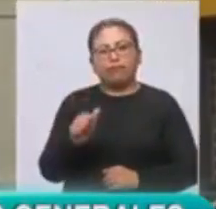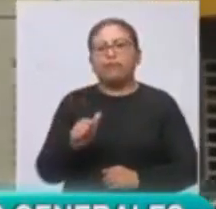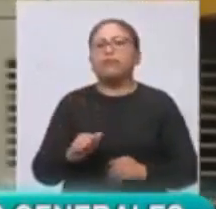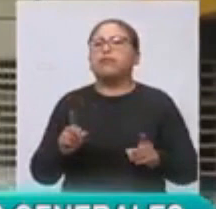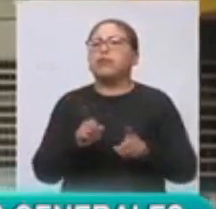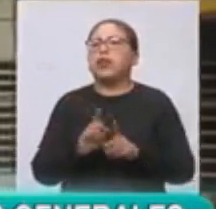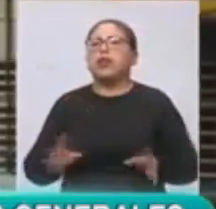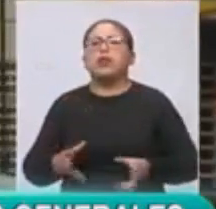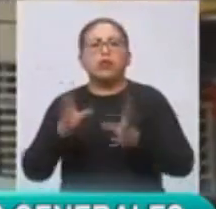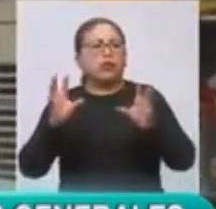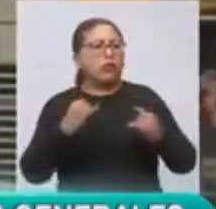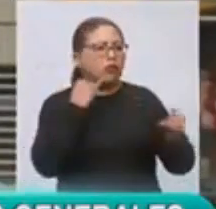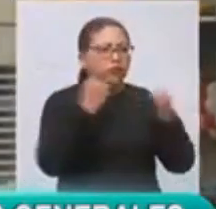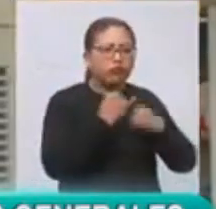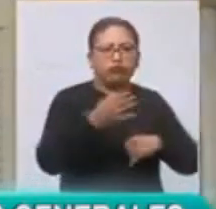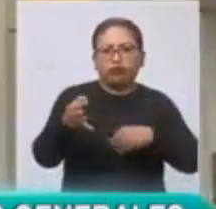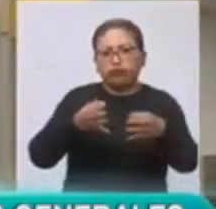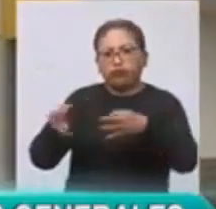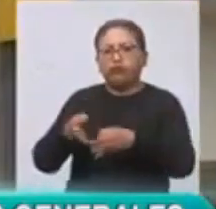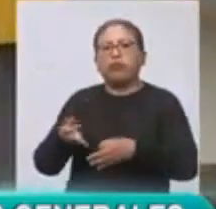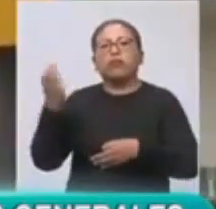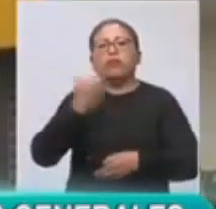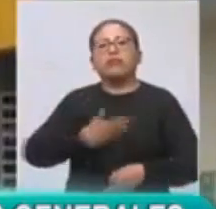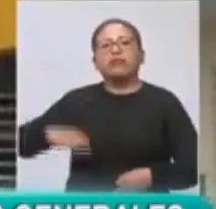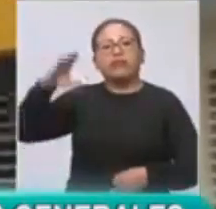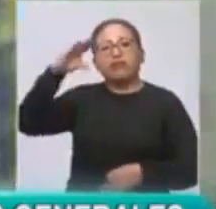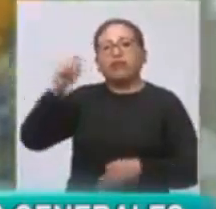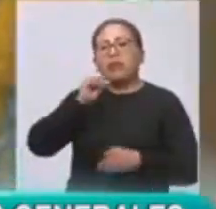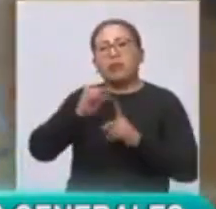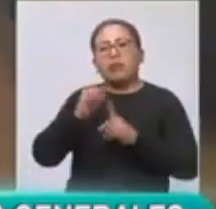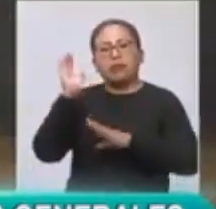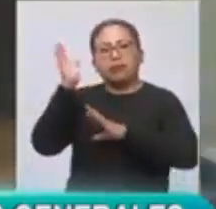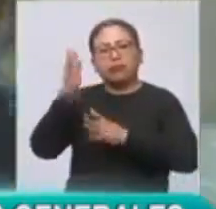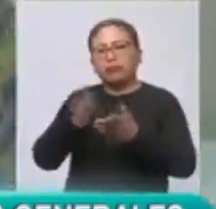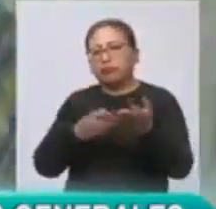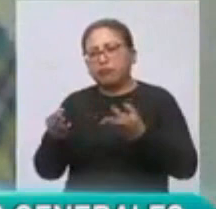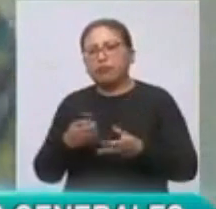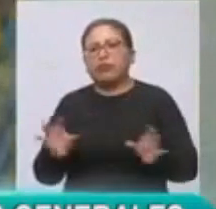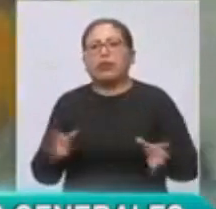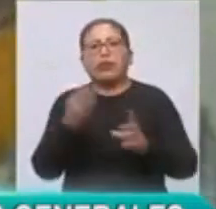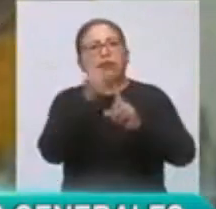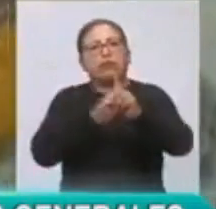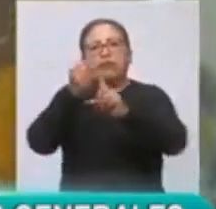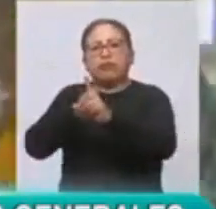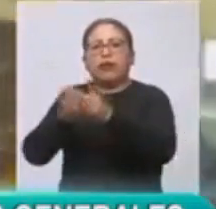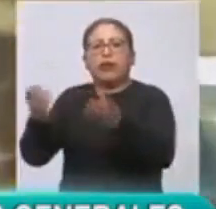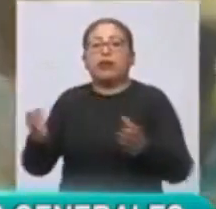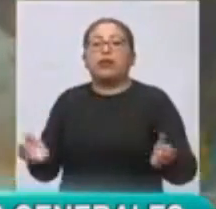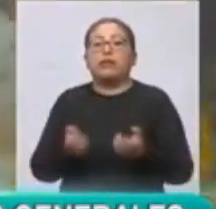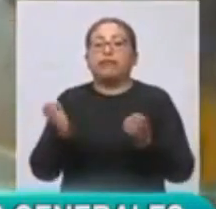gestiones, informando, ¿no?, a la población sobre las gestiones gubernamentales que se está desarrollando para atender esta